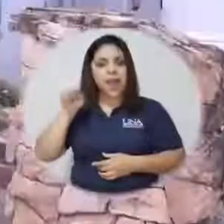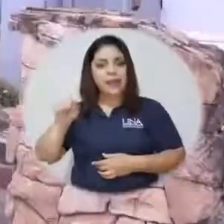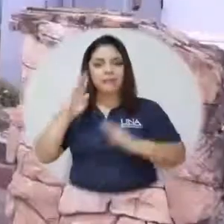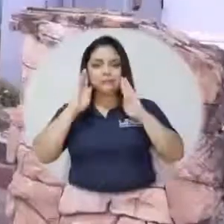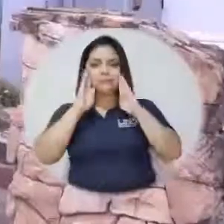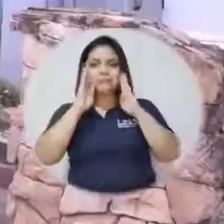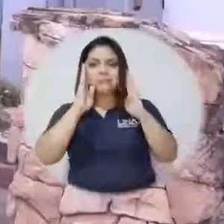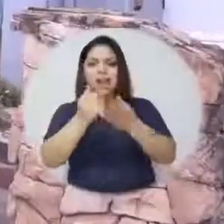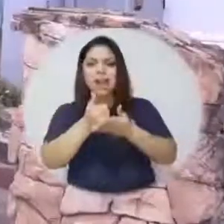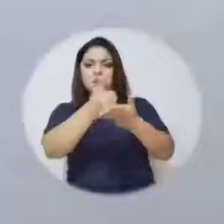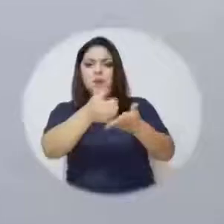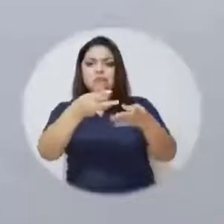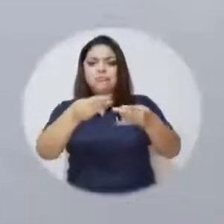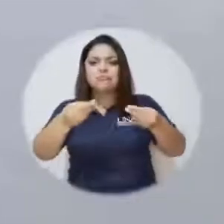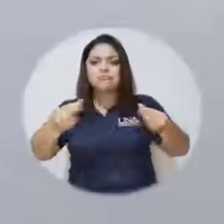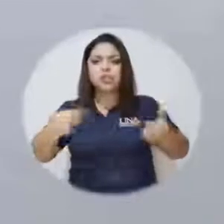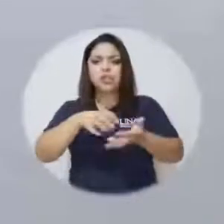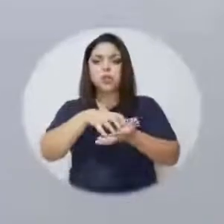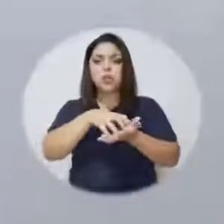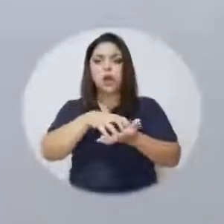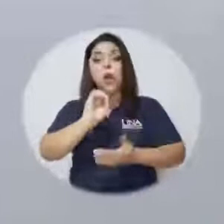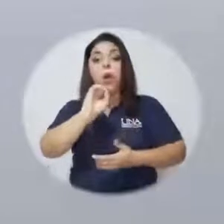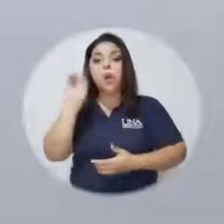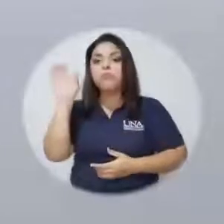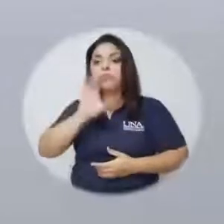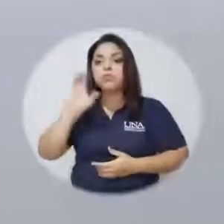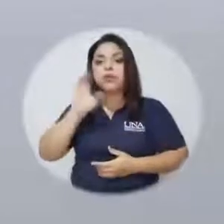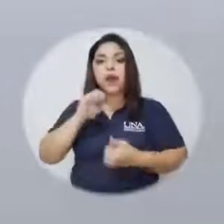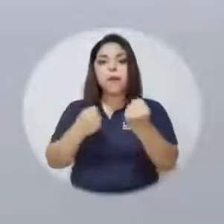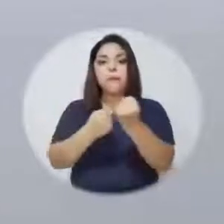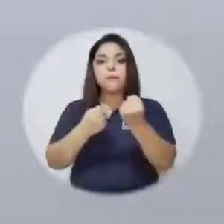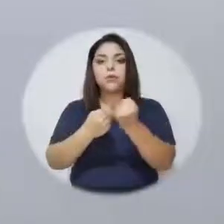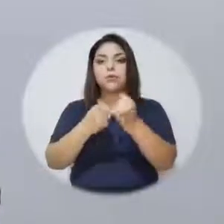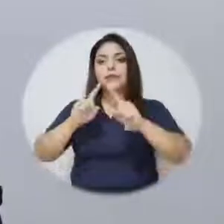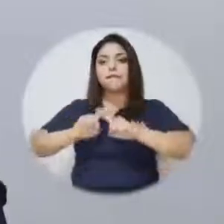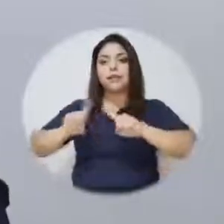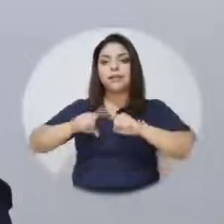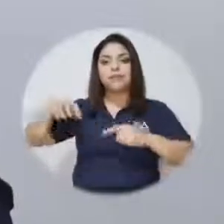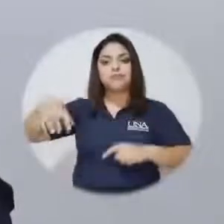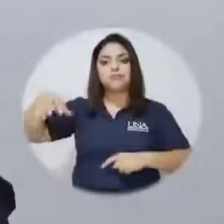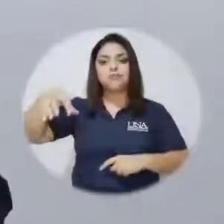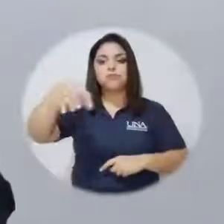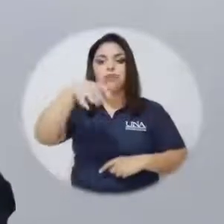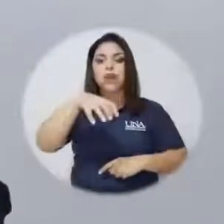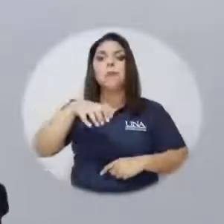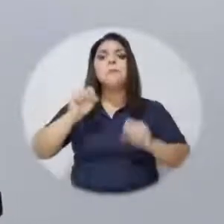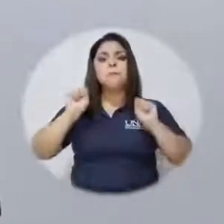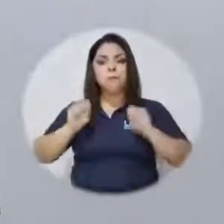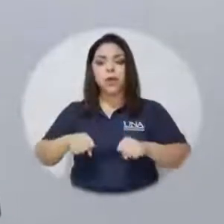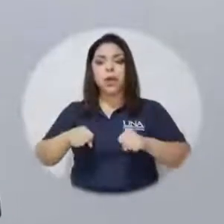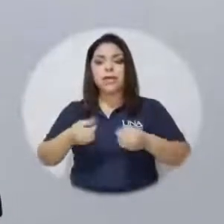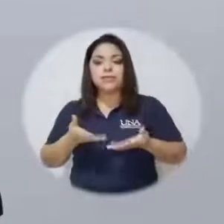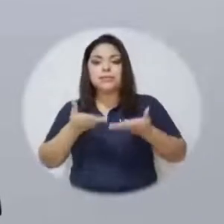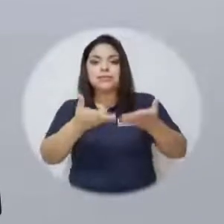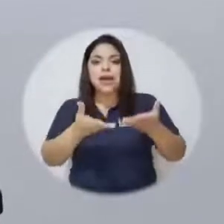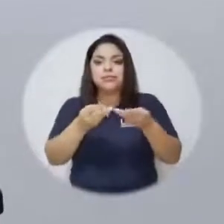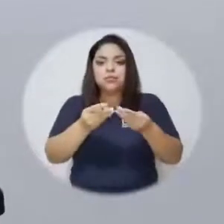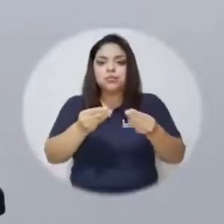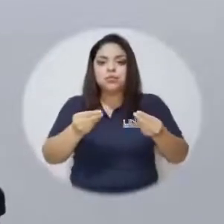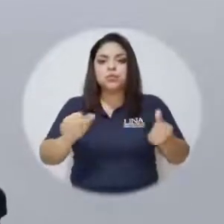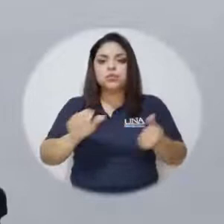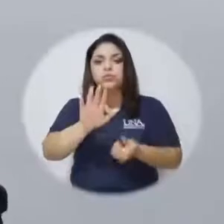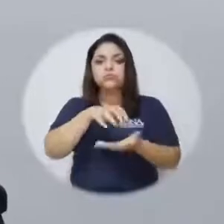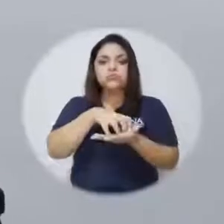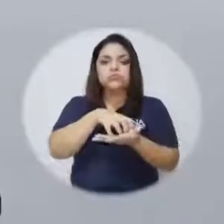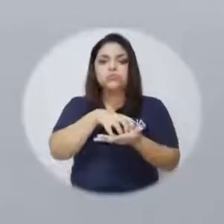esas dudas y, si no, a buscar los apoyos en las diferentes instancias de las cuales puedan derivar sus inquietudes,